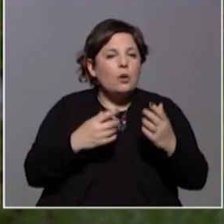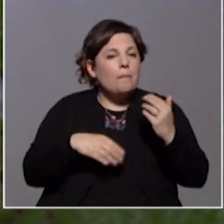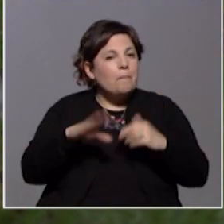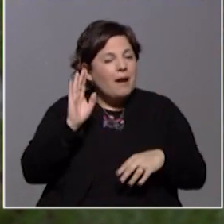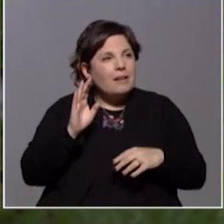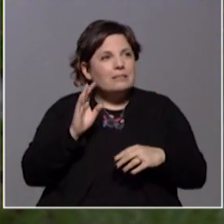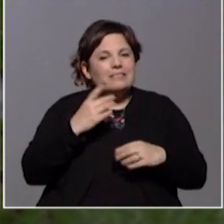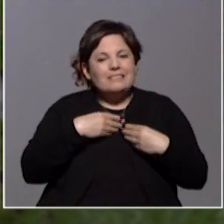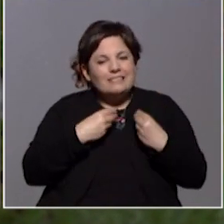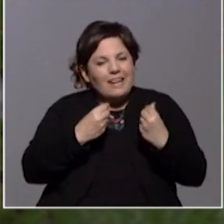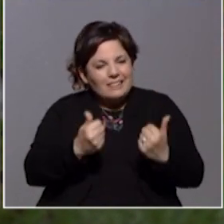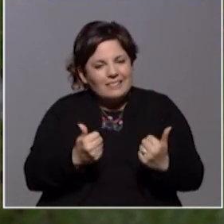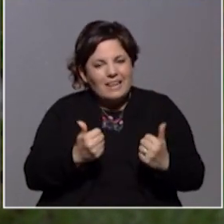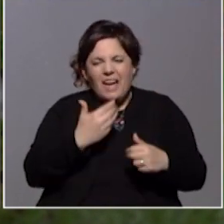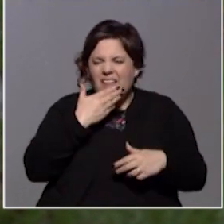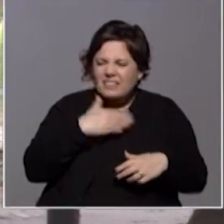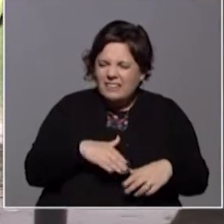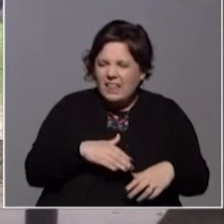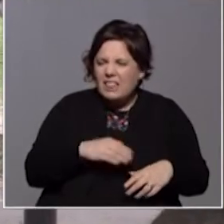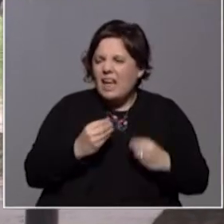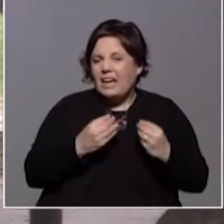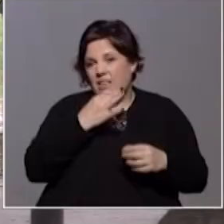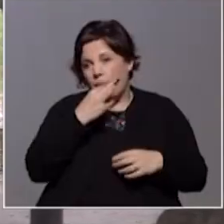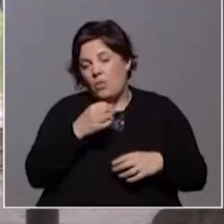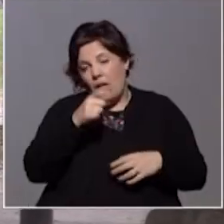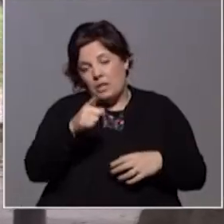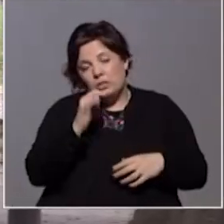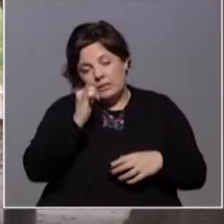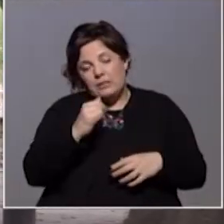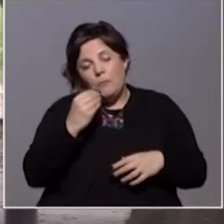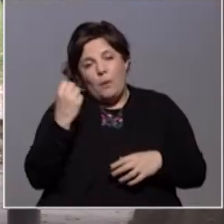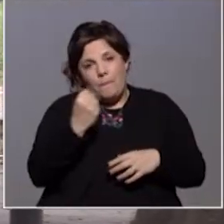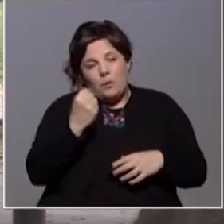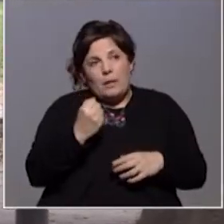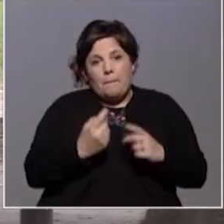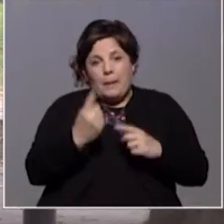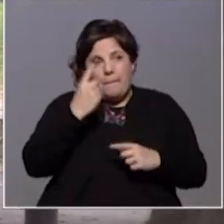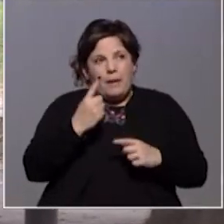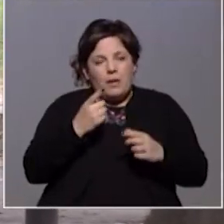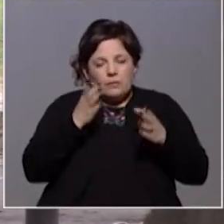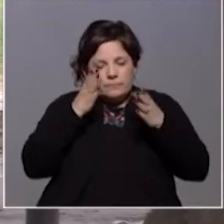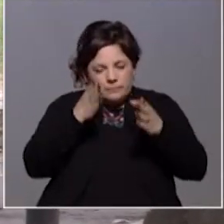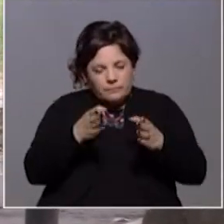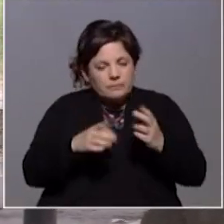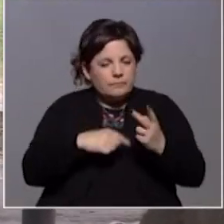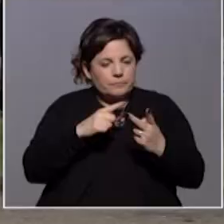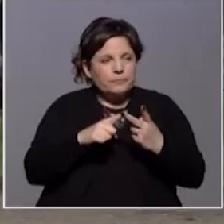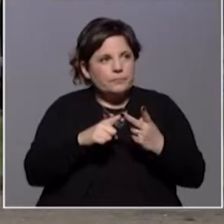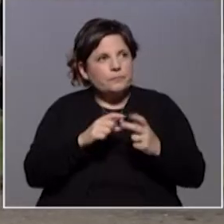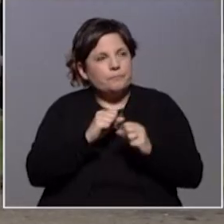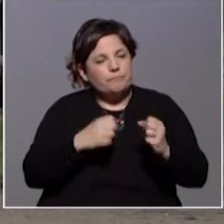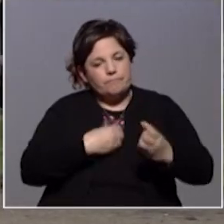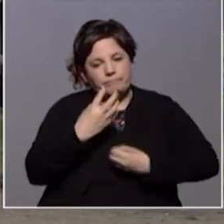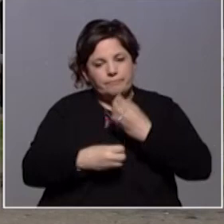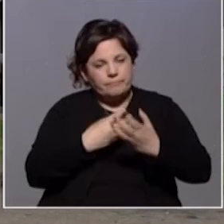todo sentir y entender lo que estamos diciendo. Eso es muy importante. Primero compenetrarnos de eso y después poder